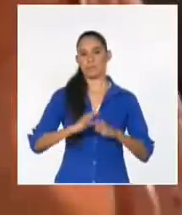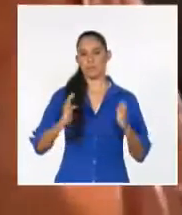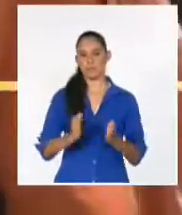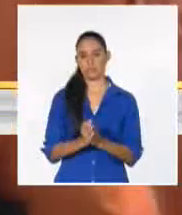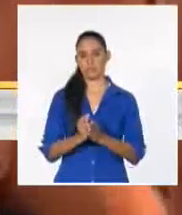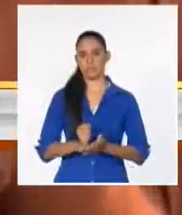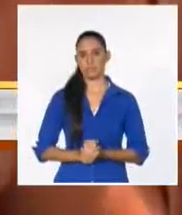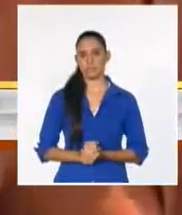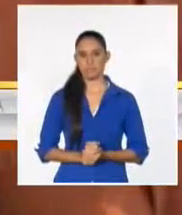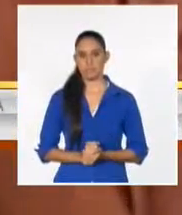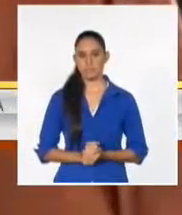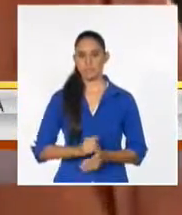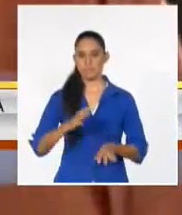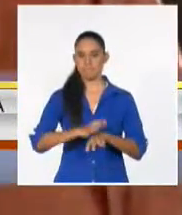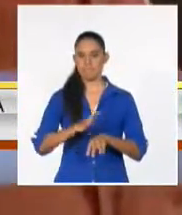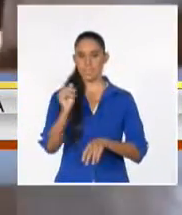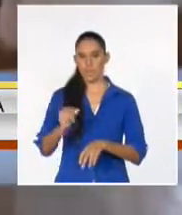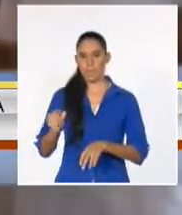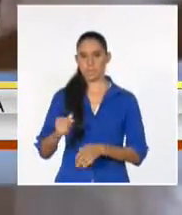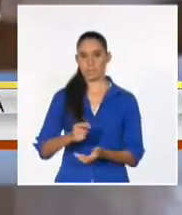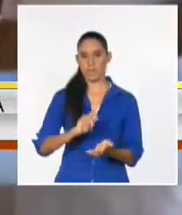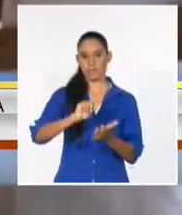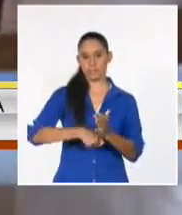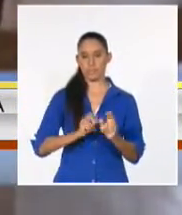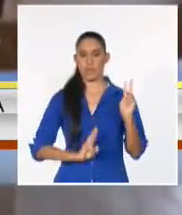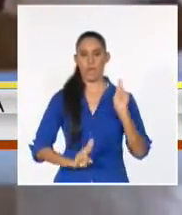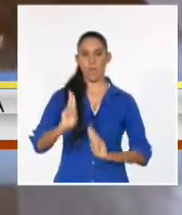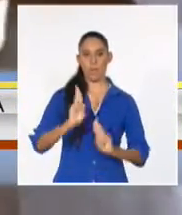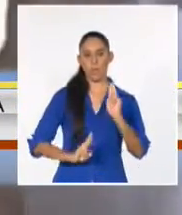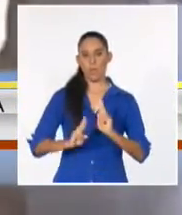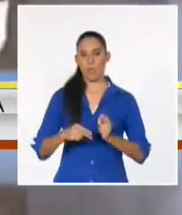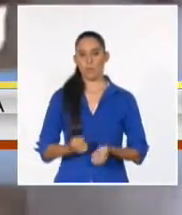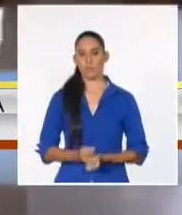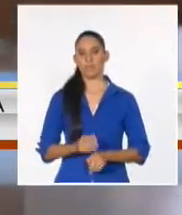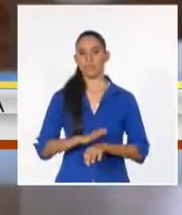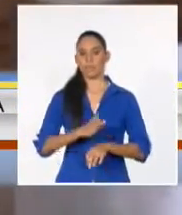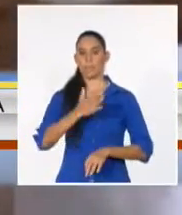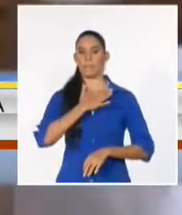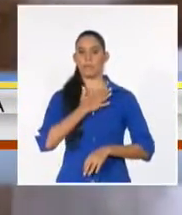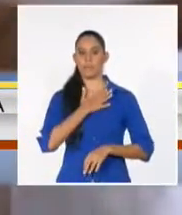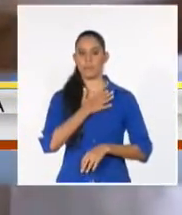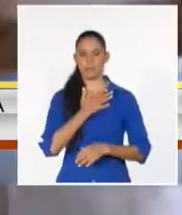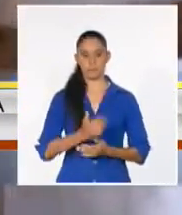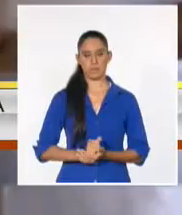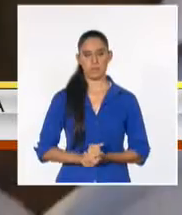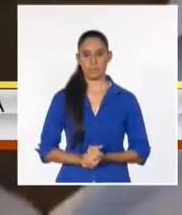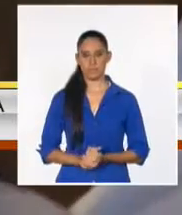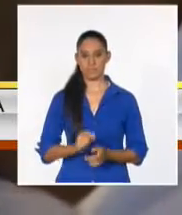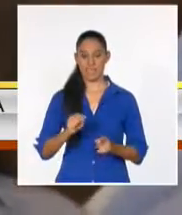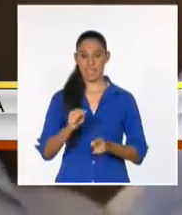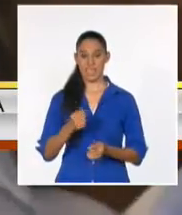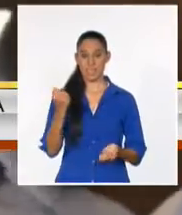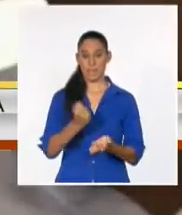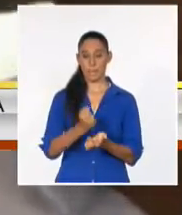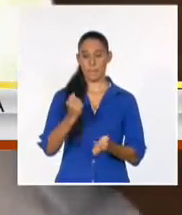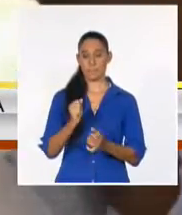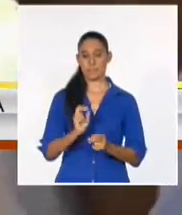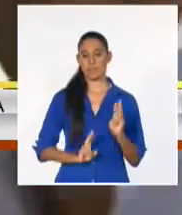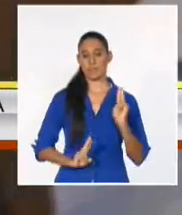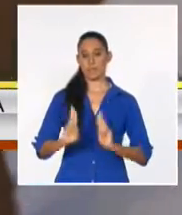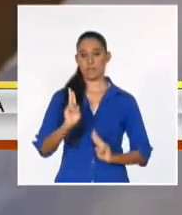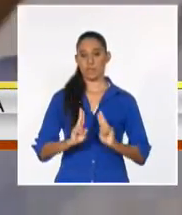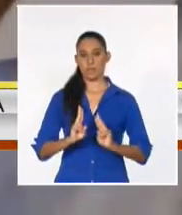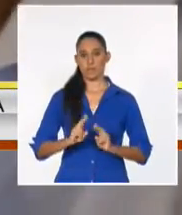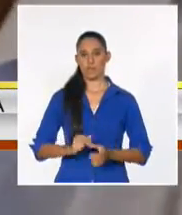acusado firmó un acuerdo de culpabilidad con la Fiscalía del Distrito Sur de la Florida. Mediante ese pacto, la parte acusatoria accede